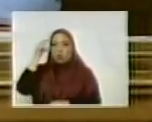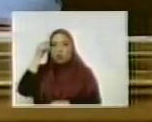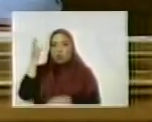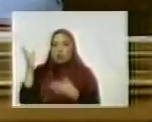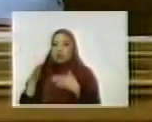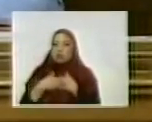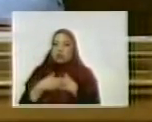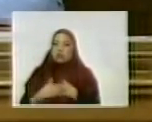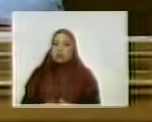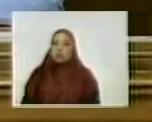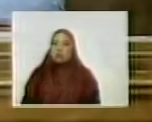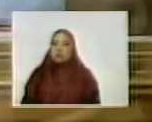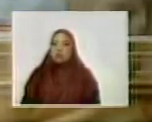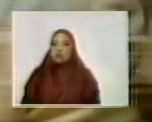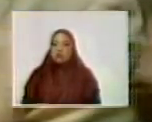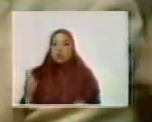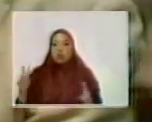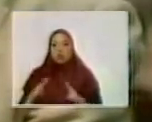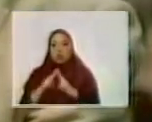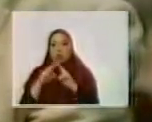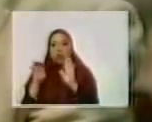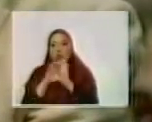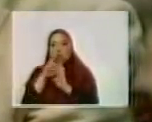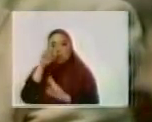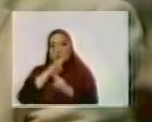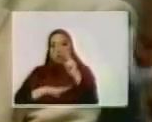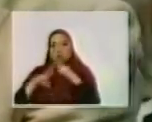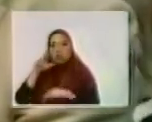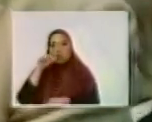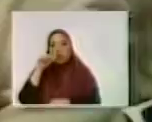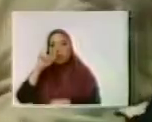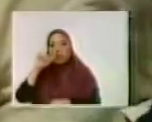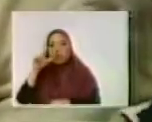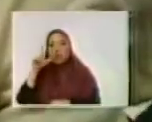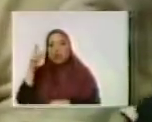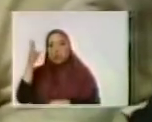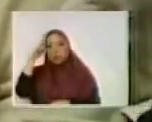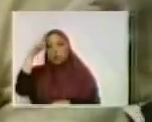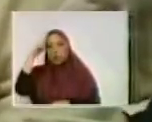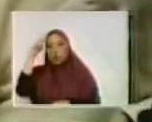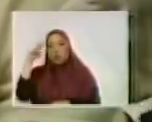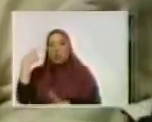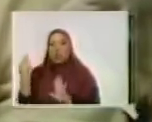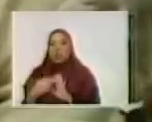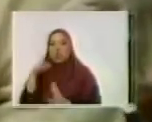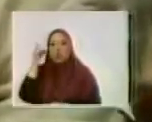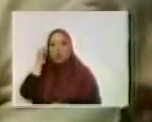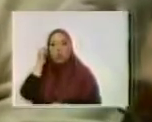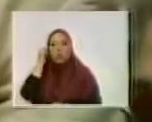encerremos, encuentro constituyente en homenaje a Alí Rodríguez, a la memoria de Alí Rodríguez, y de allí salgamos